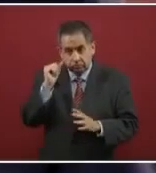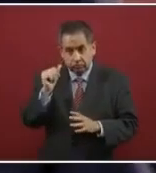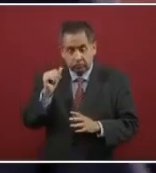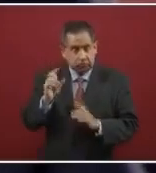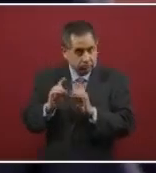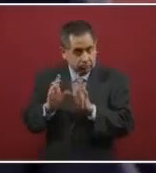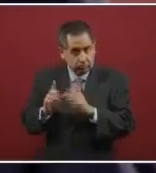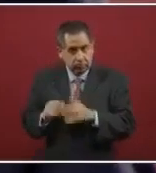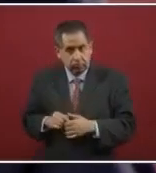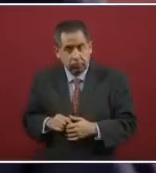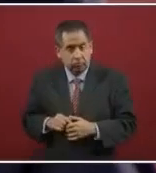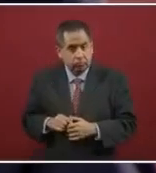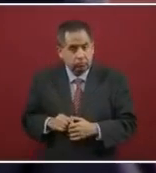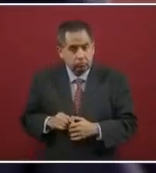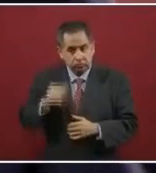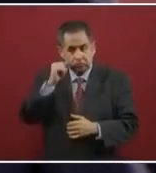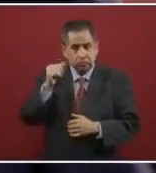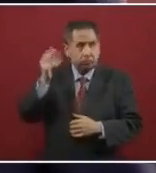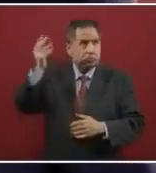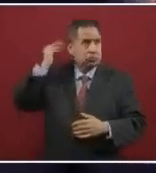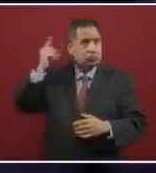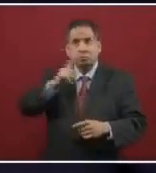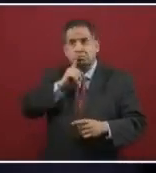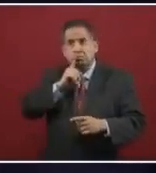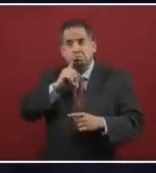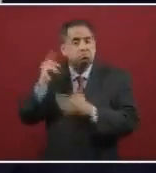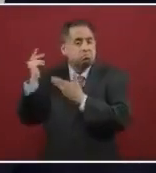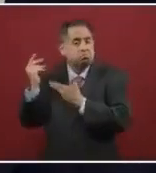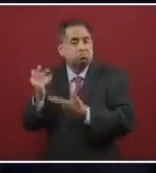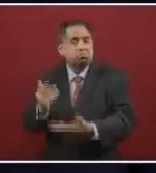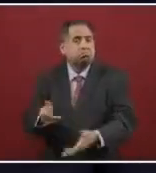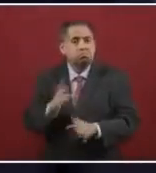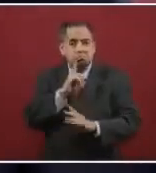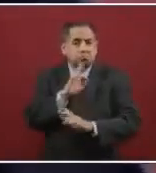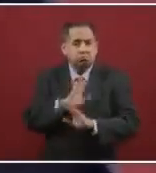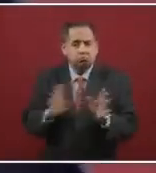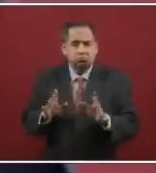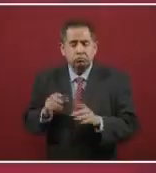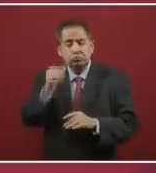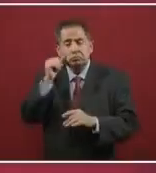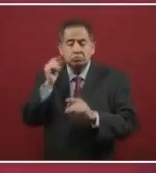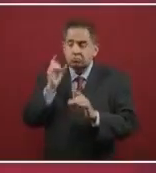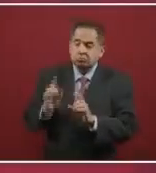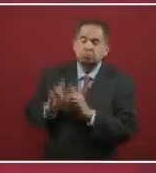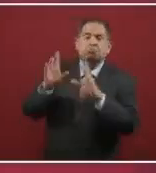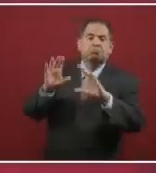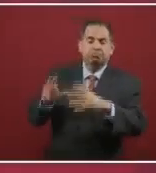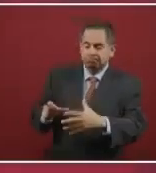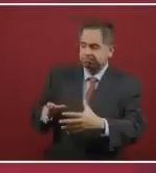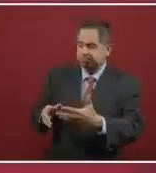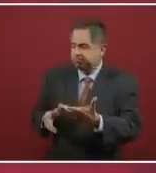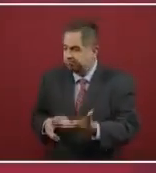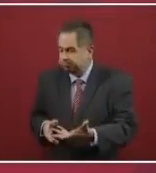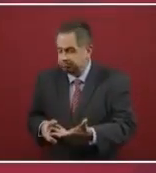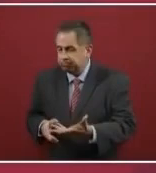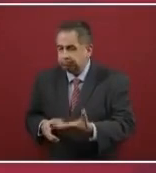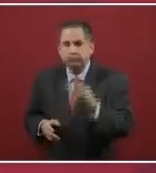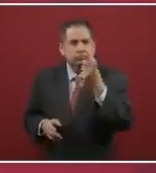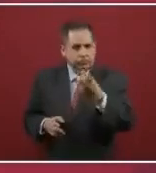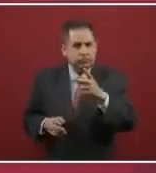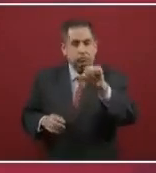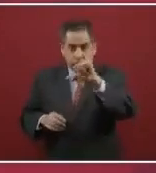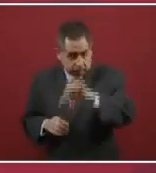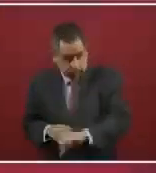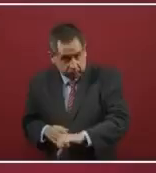después de muchos días, de mucho tiempo, hubo este incidente y por eso